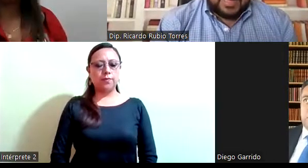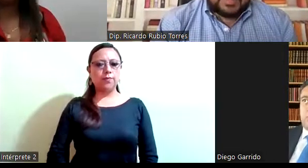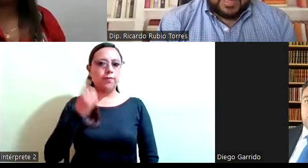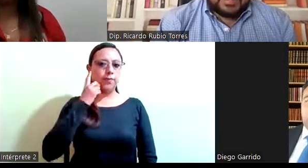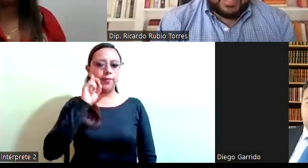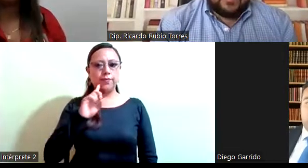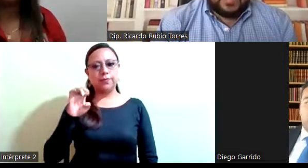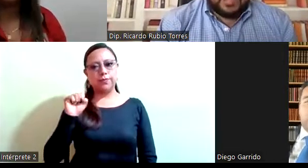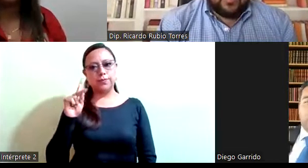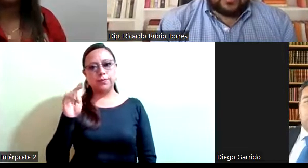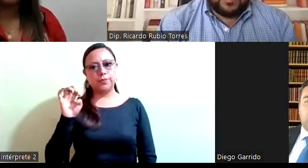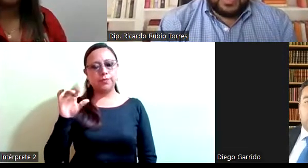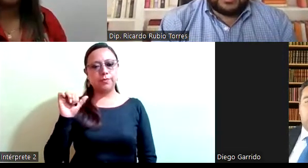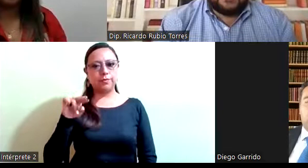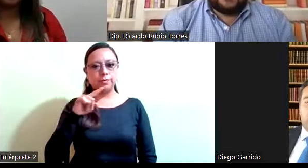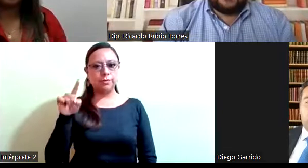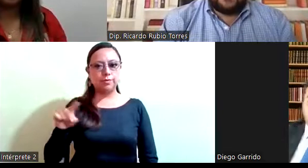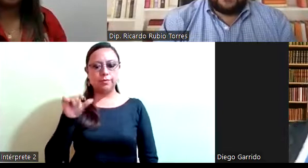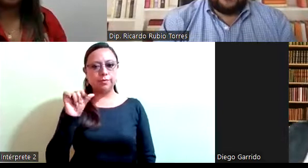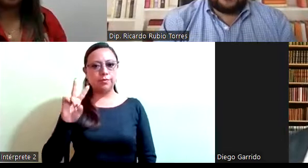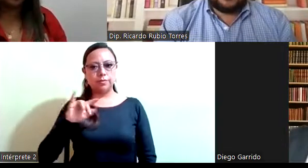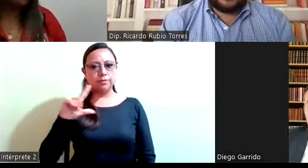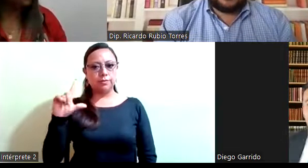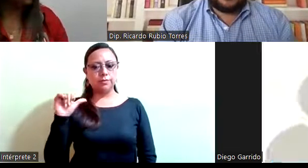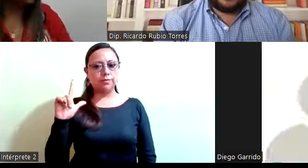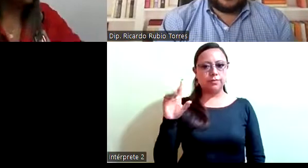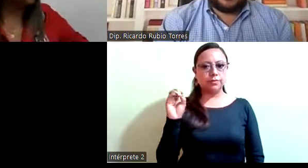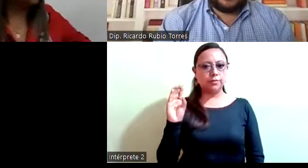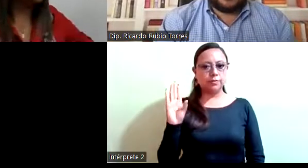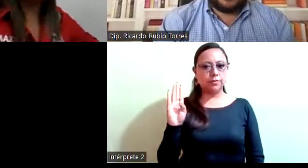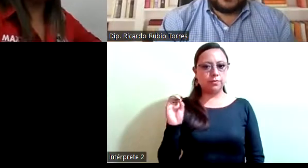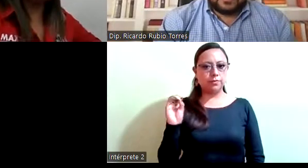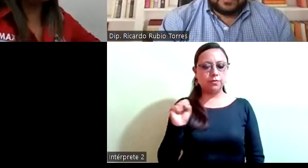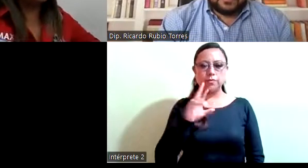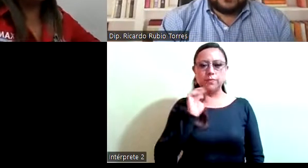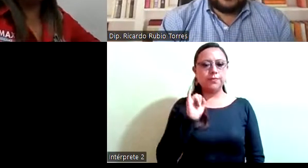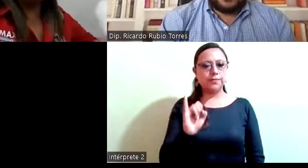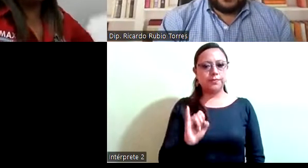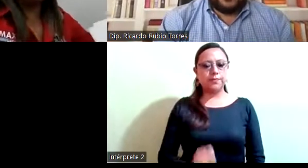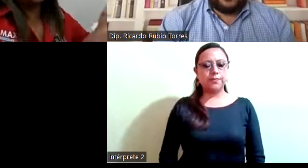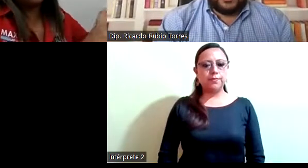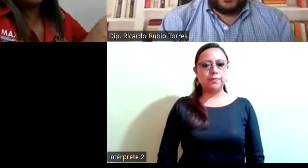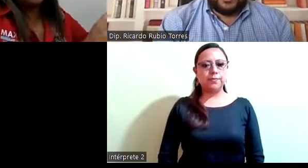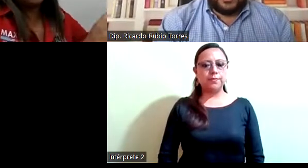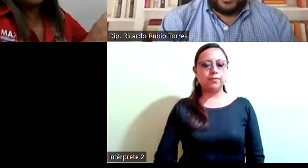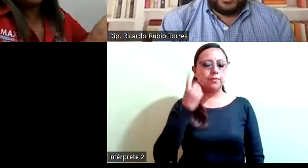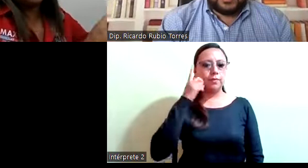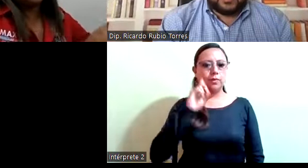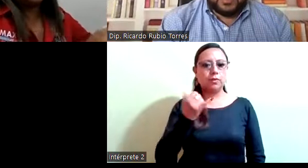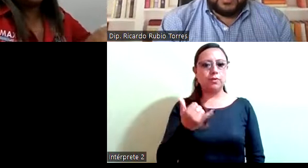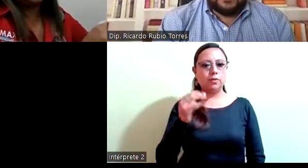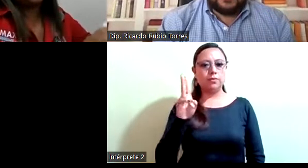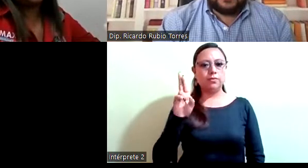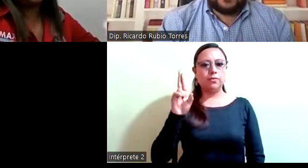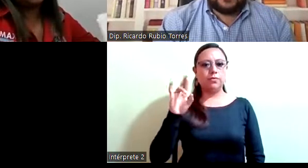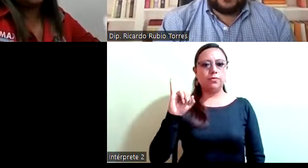Diputada Esperanza Villalobos Pérez. Esperanza Villalobos, a favor. Diputada Yuriri Ayala